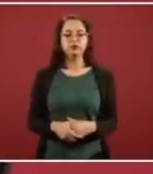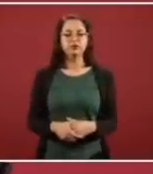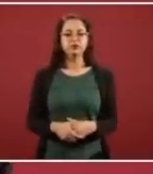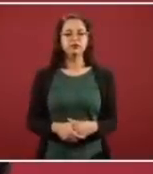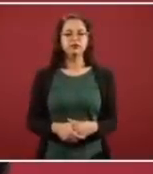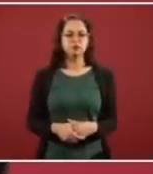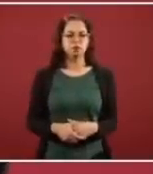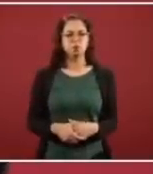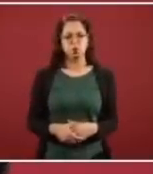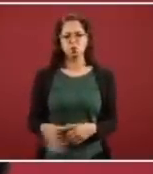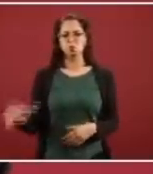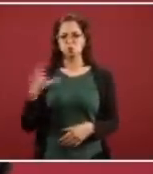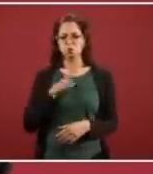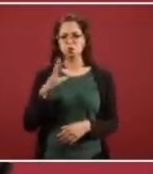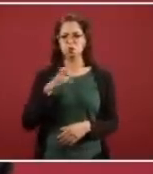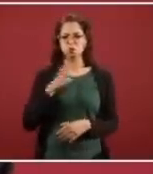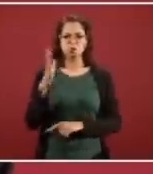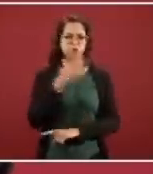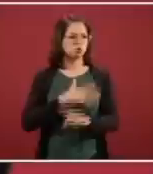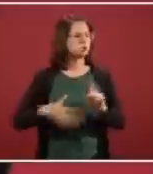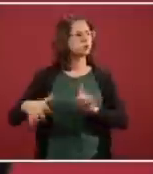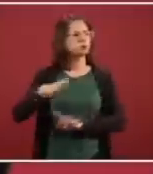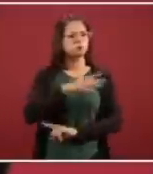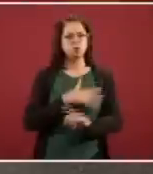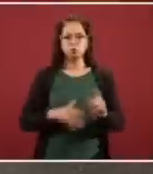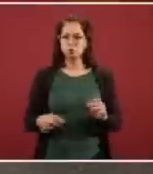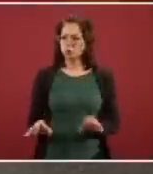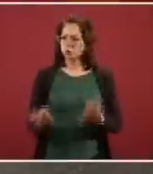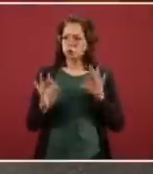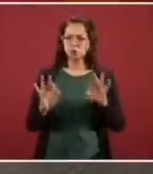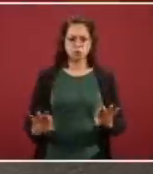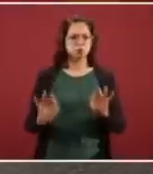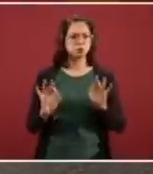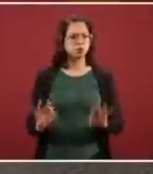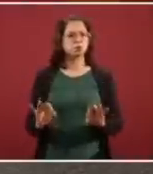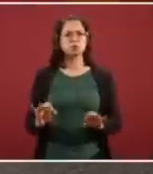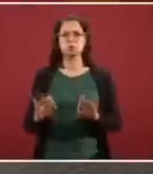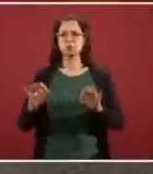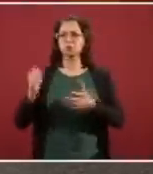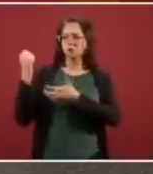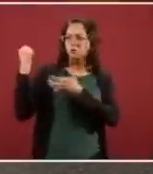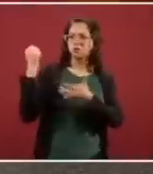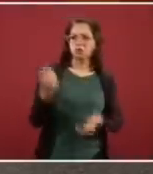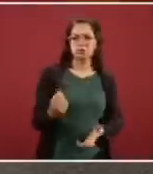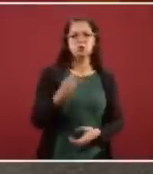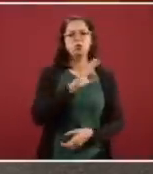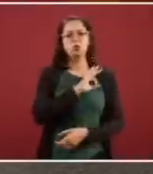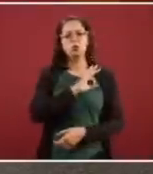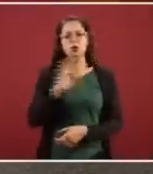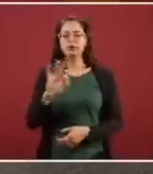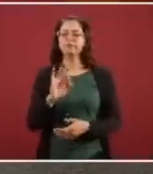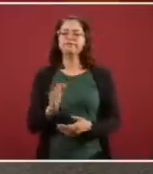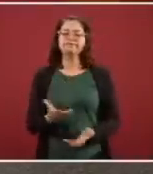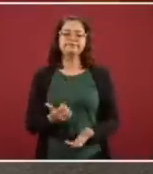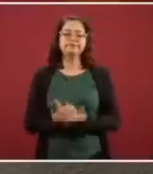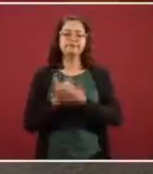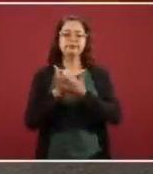Hay condiciones inmejorables para invertir en México. Esto nos va a ayudar